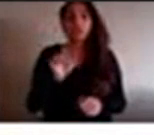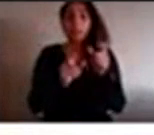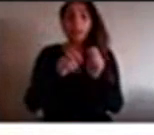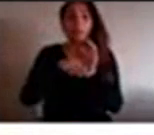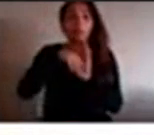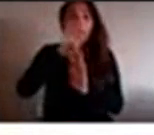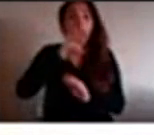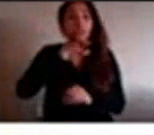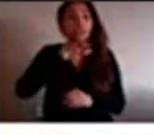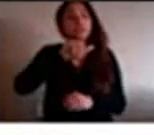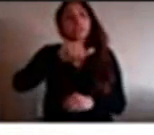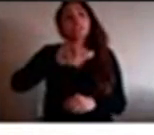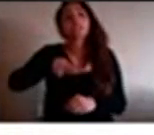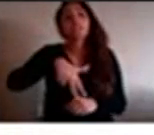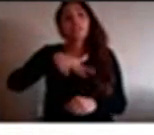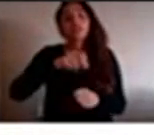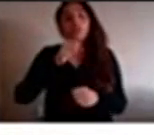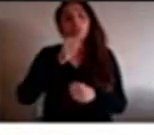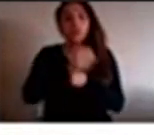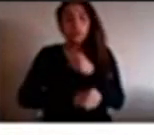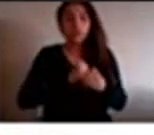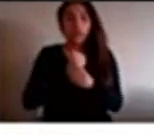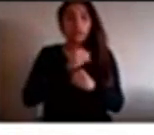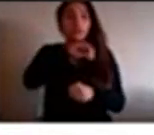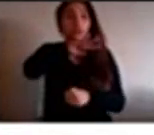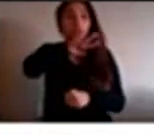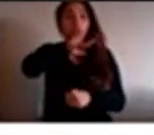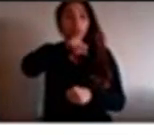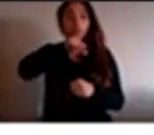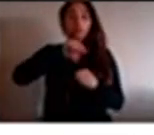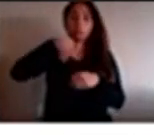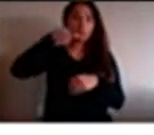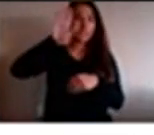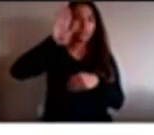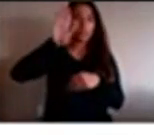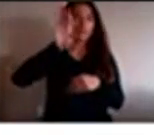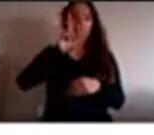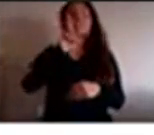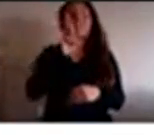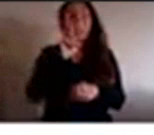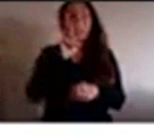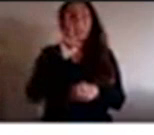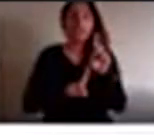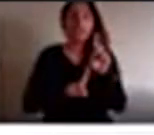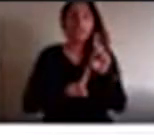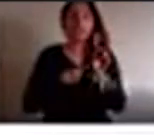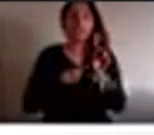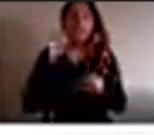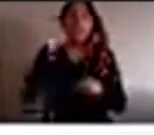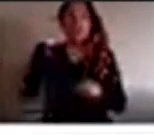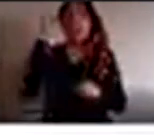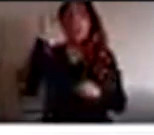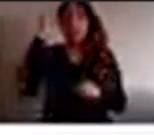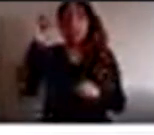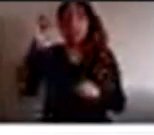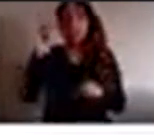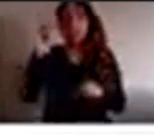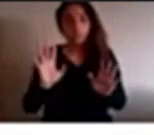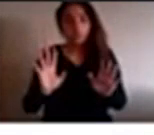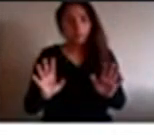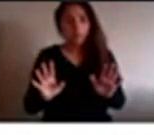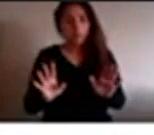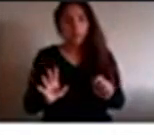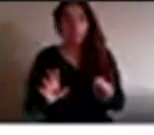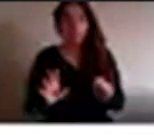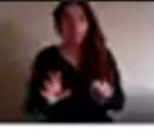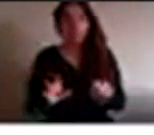18 años, es decir, la población adulta, se encuentra en situación de discapacidad. Haciendo un desglose de esto, encontramos